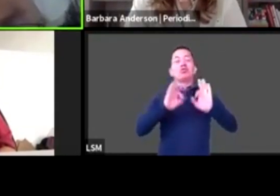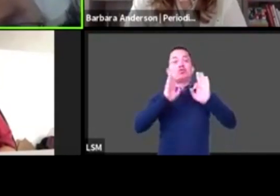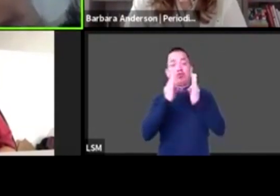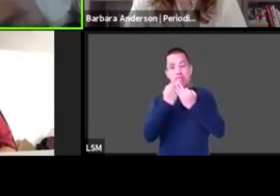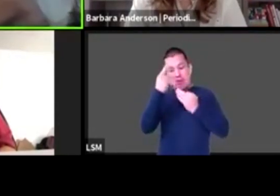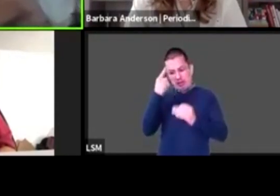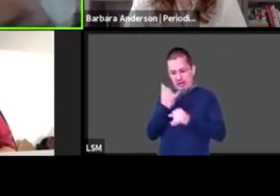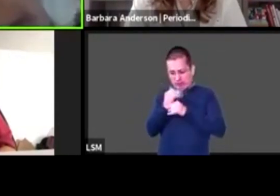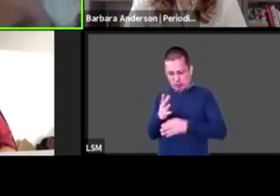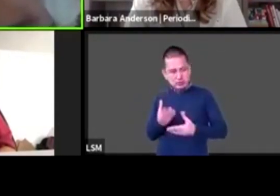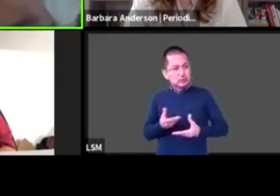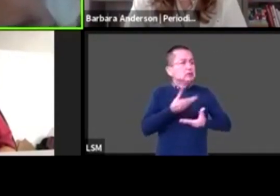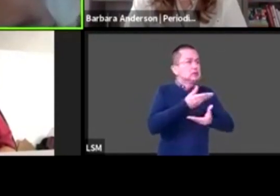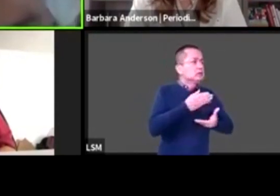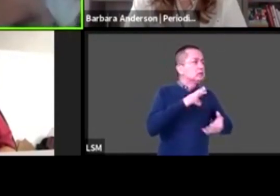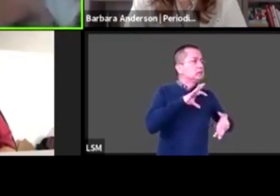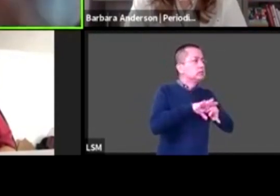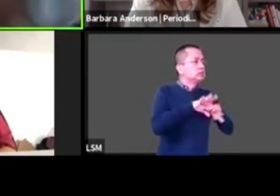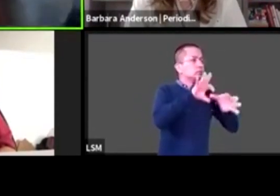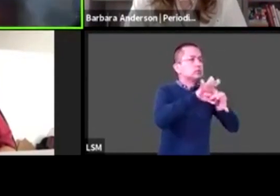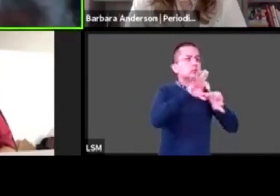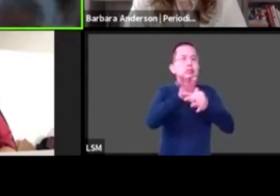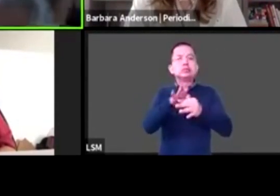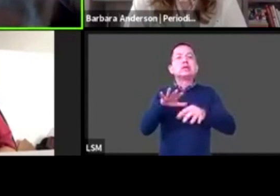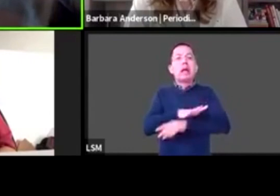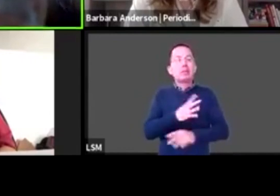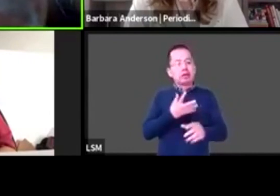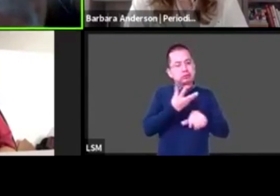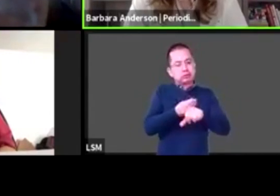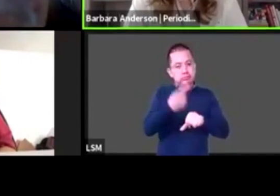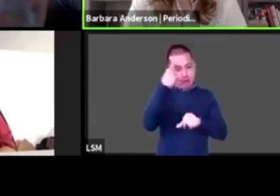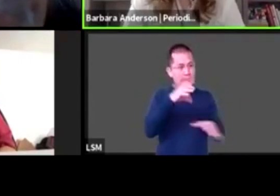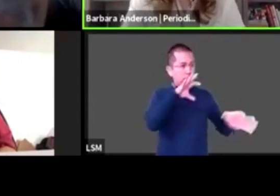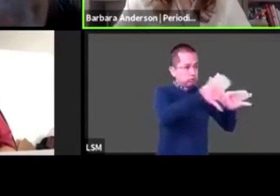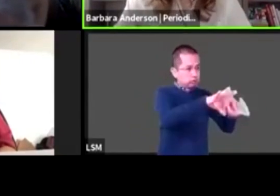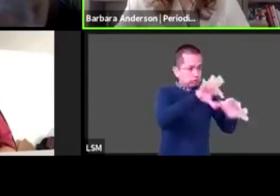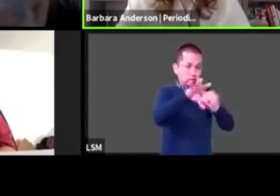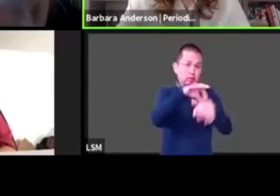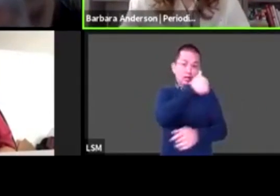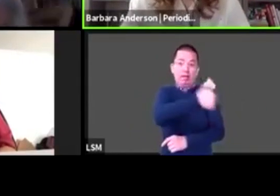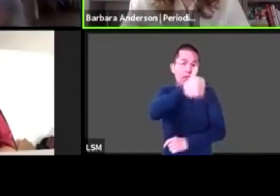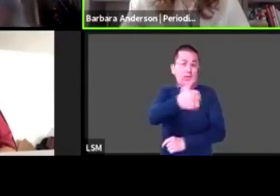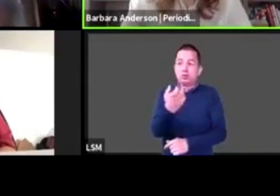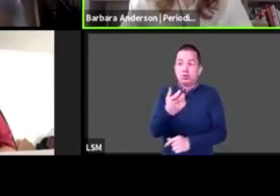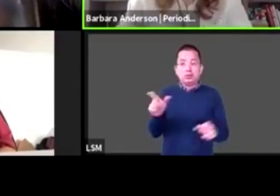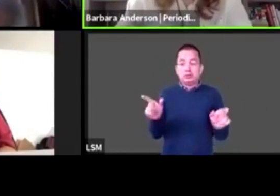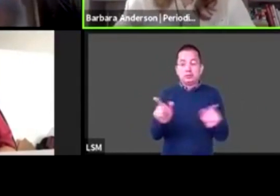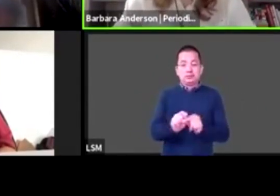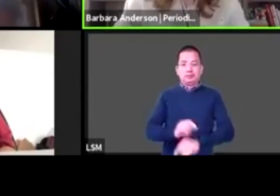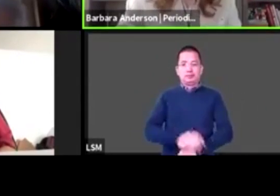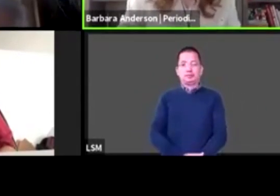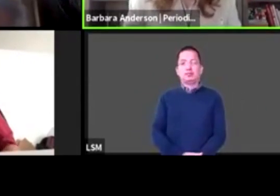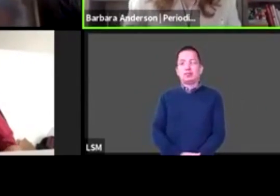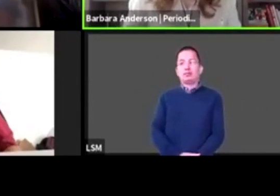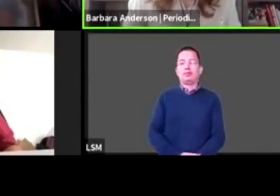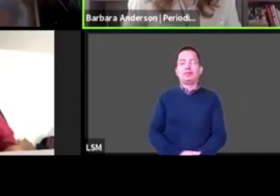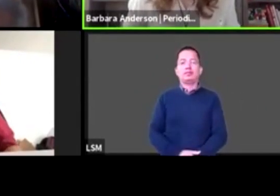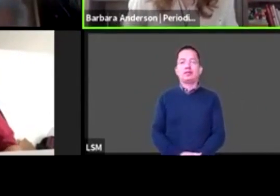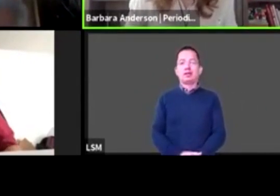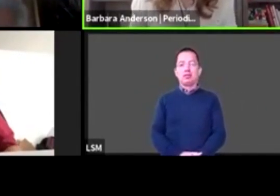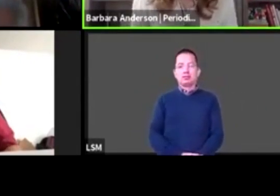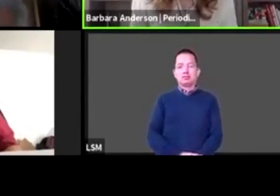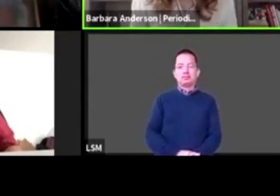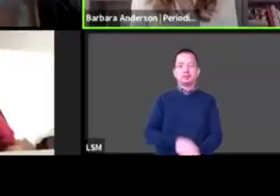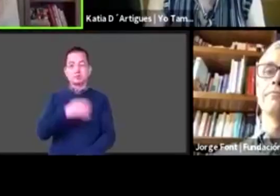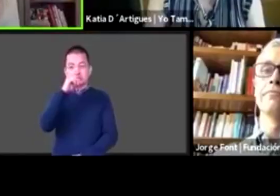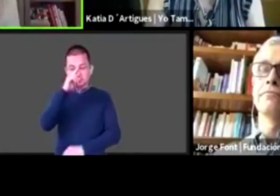información nada más era eso Es impresionante hay una hay una frase que se